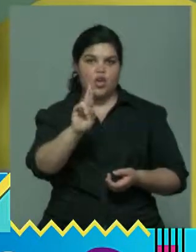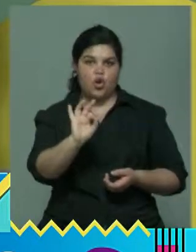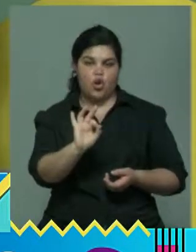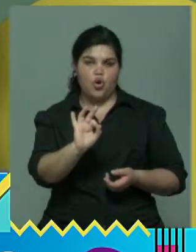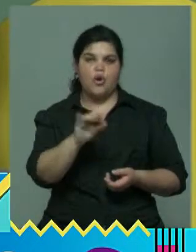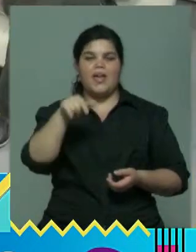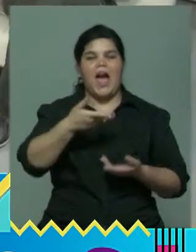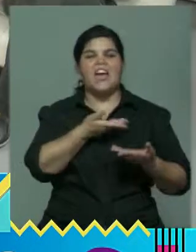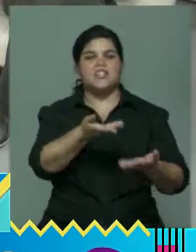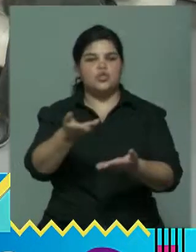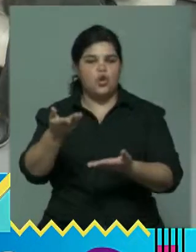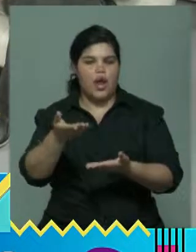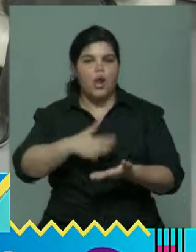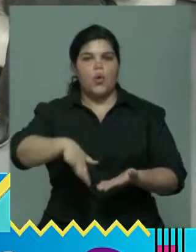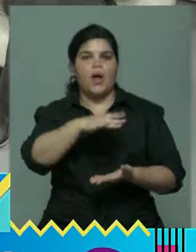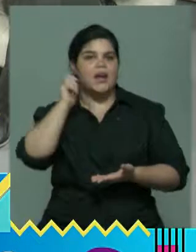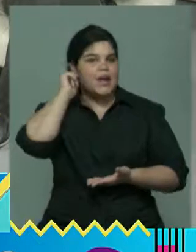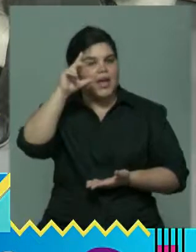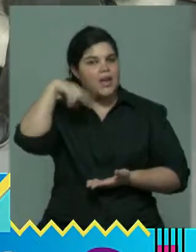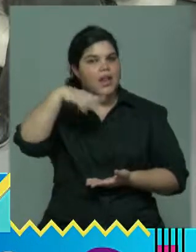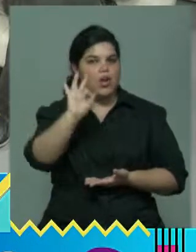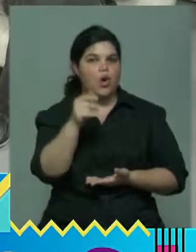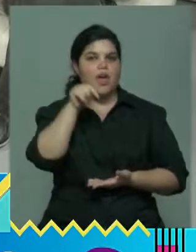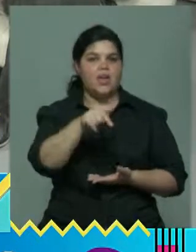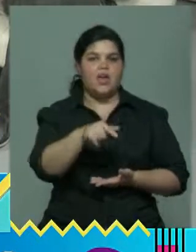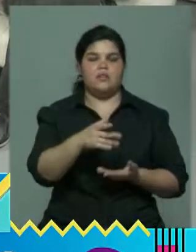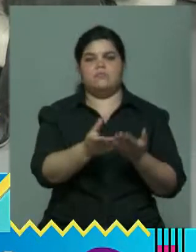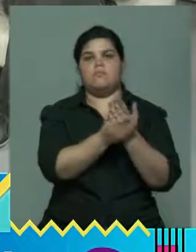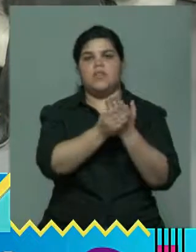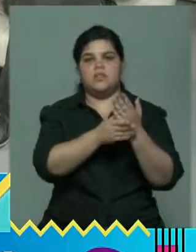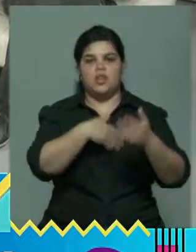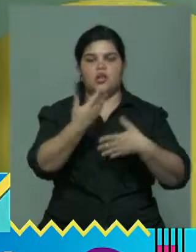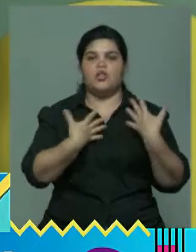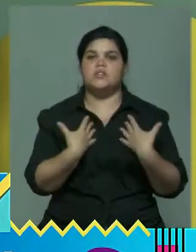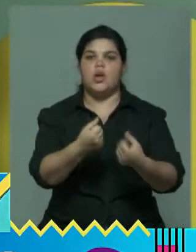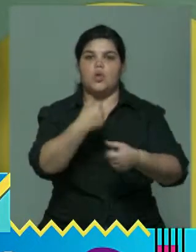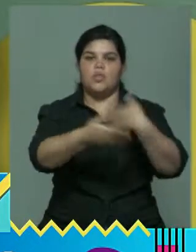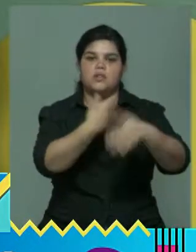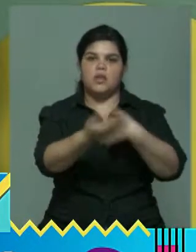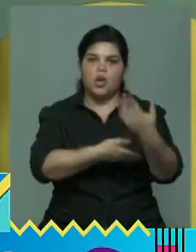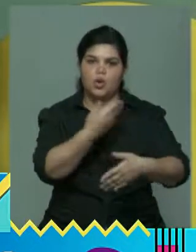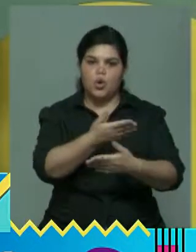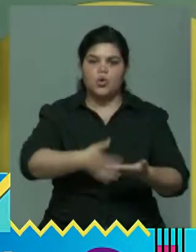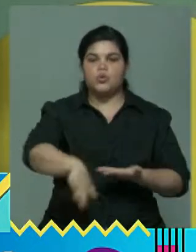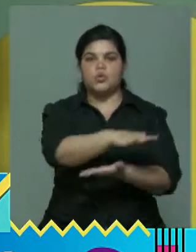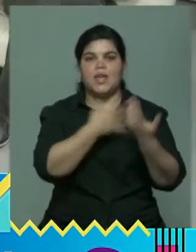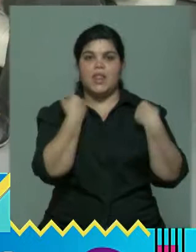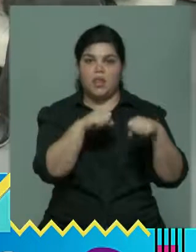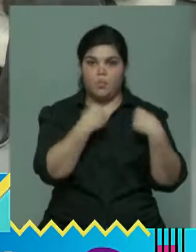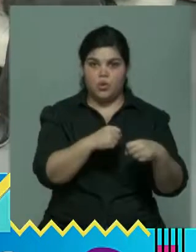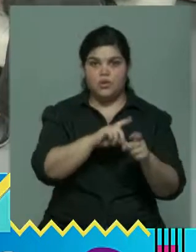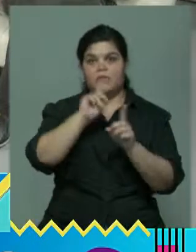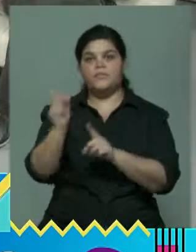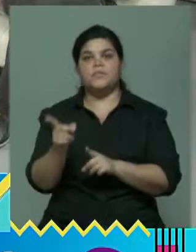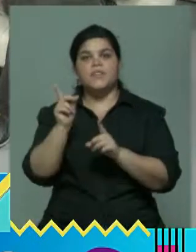la Dirección de Género y Diversidad, perteneciente al Ministerio de Salud, Desarrollo Social y Deportes de la provincia. Muchas gracias, Gabriela, por estar acá. Gracias por invitar. Y